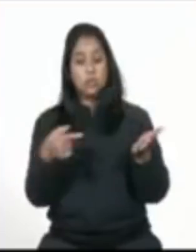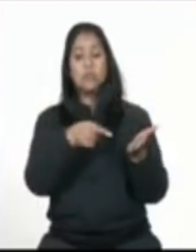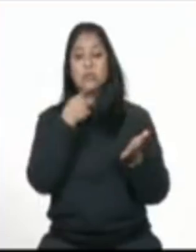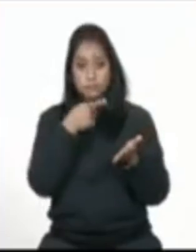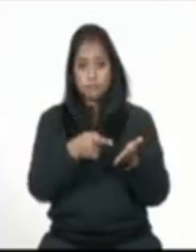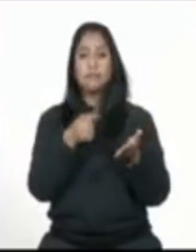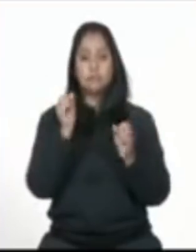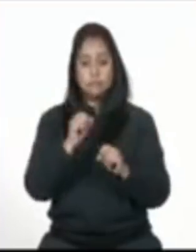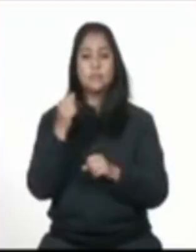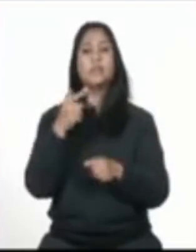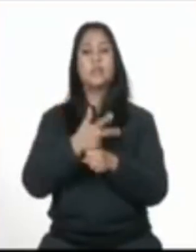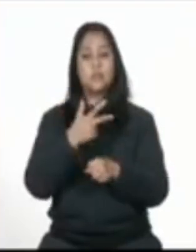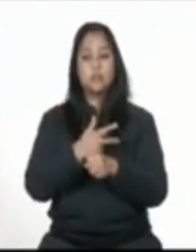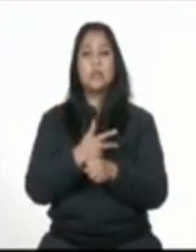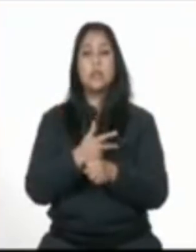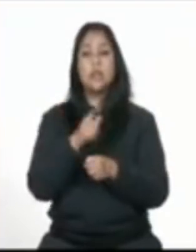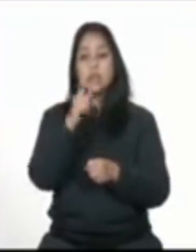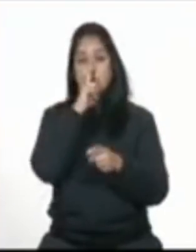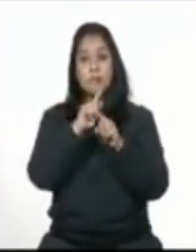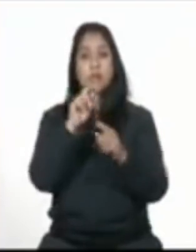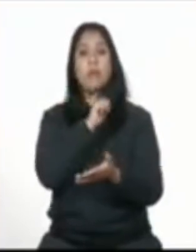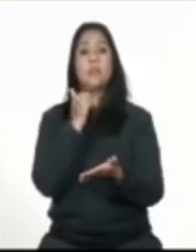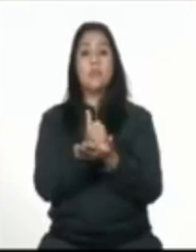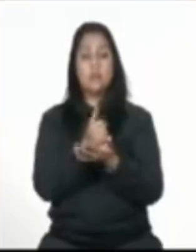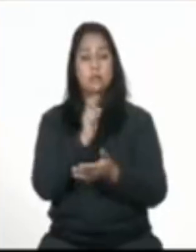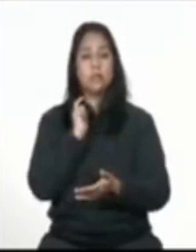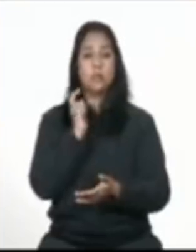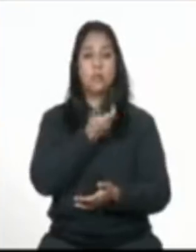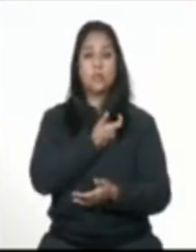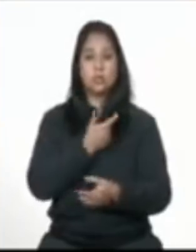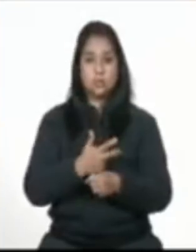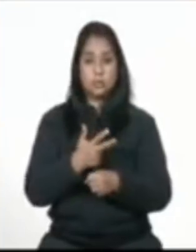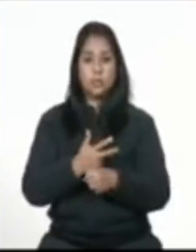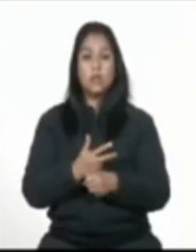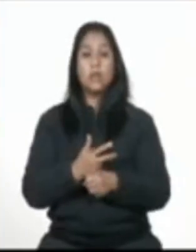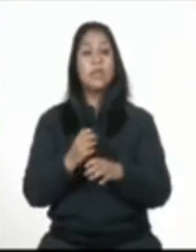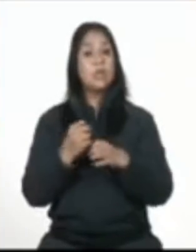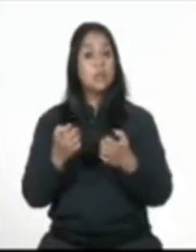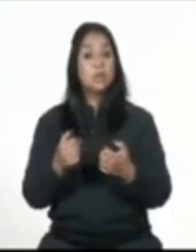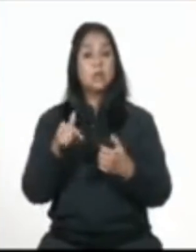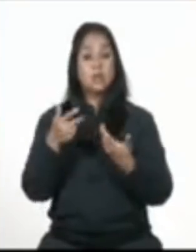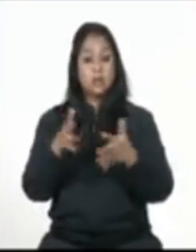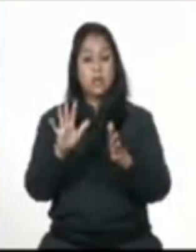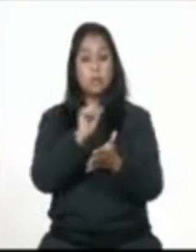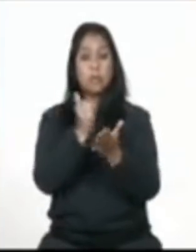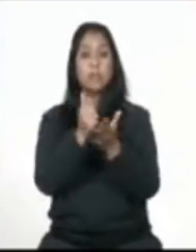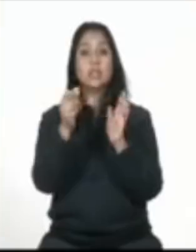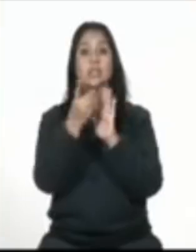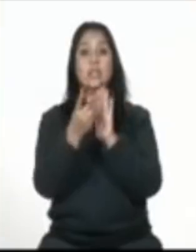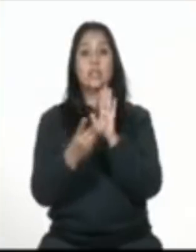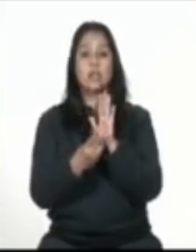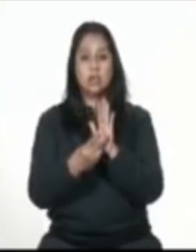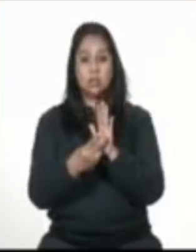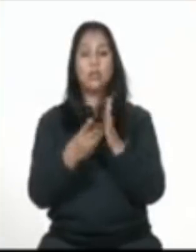de la República de Guatemala y aprobadas por el Congreso de la República. mediante la aprobación del decreto que,